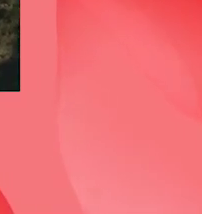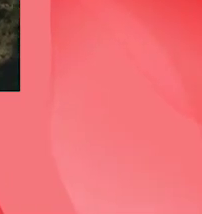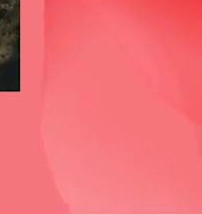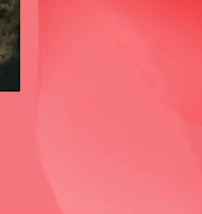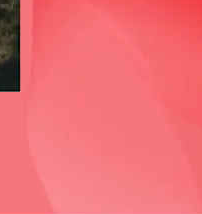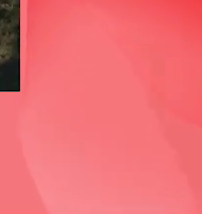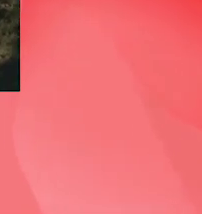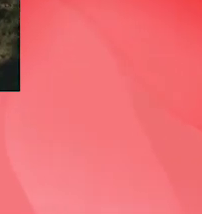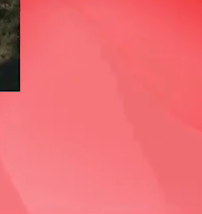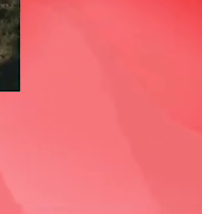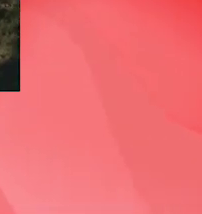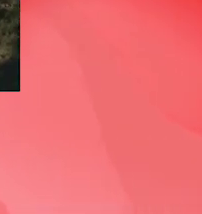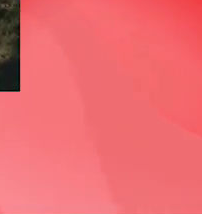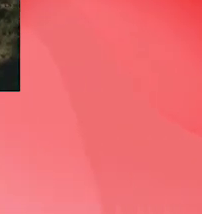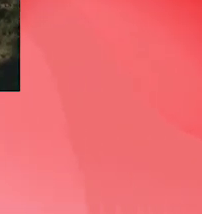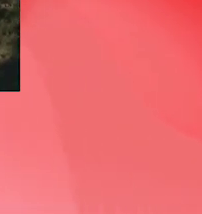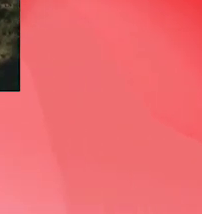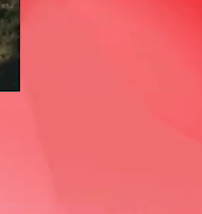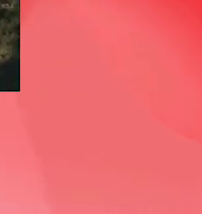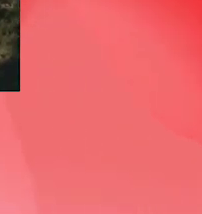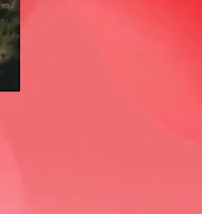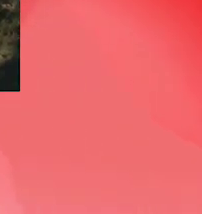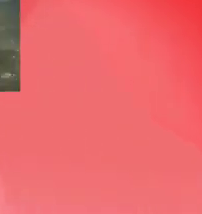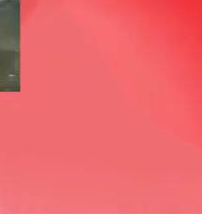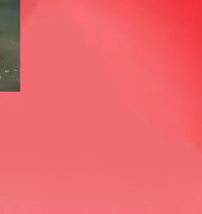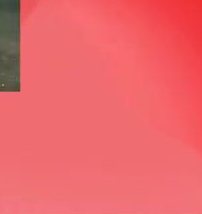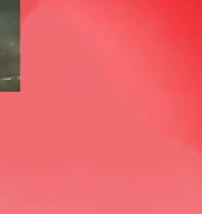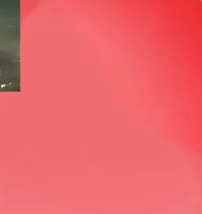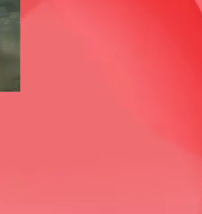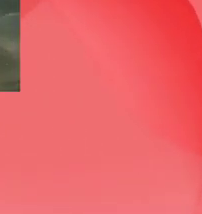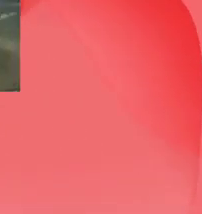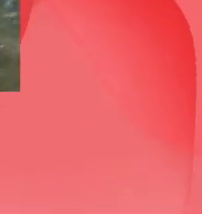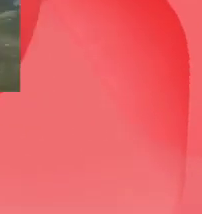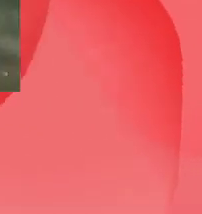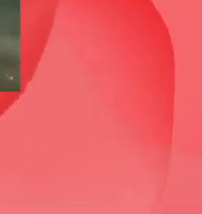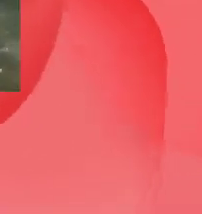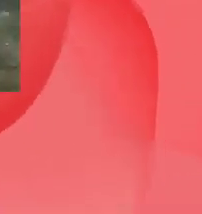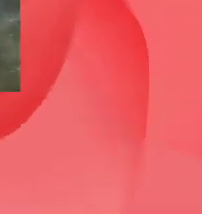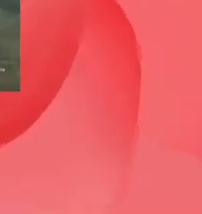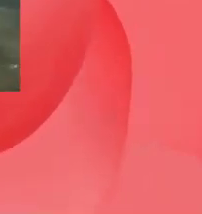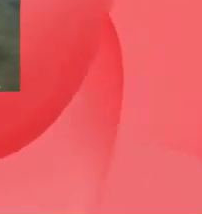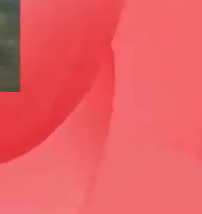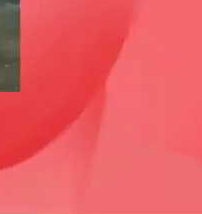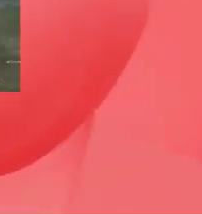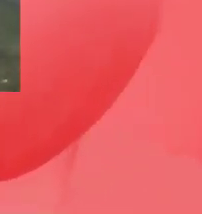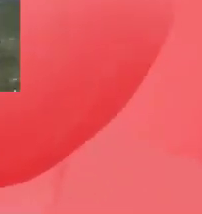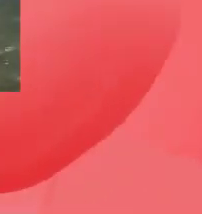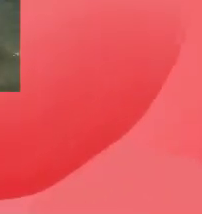We'll be right back.